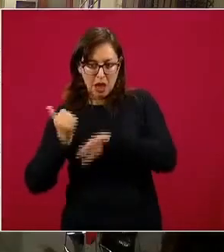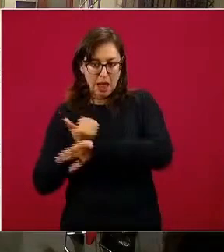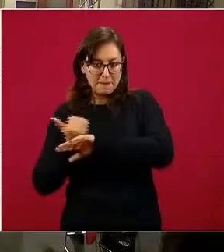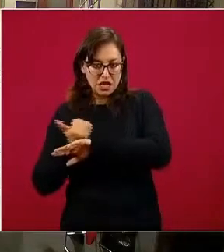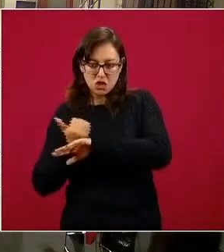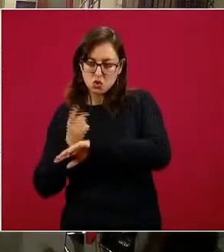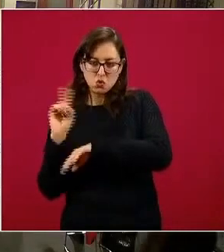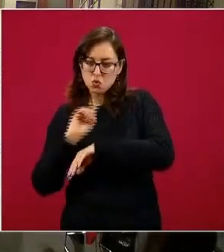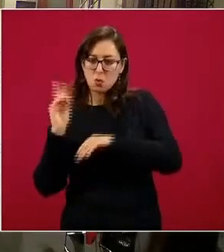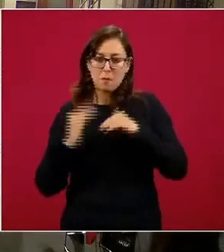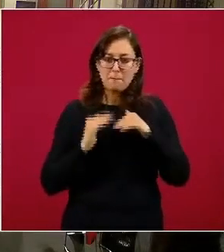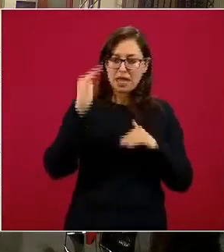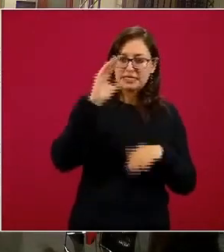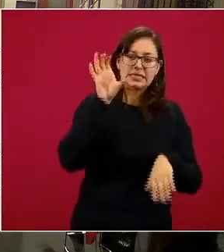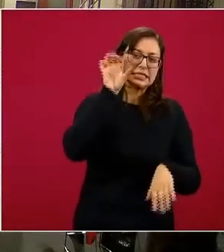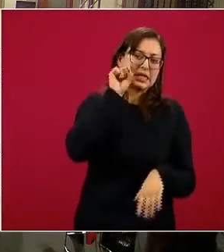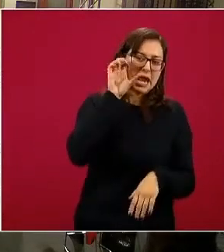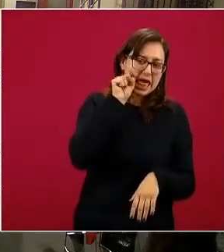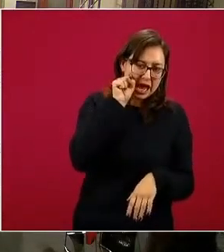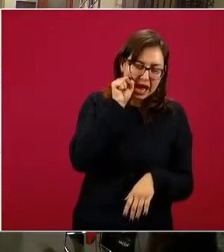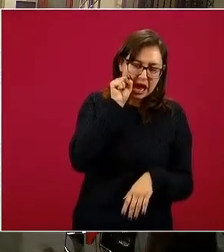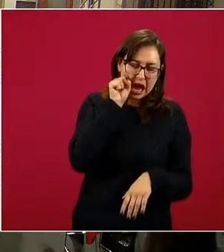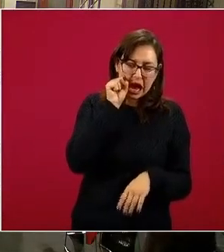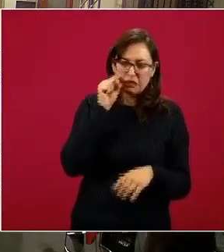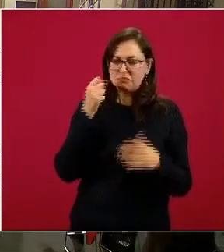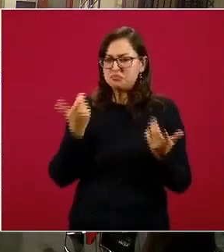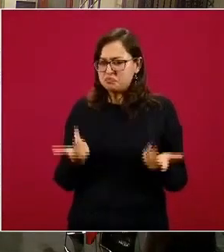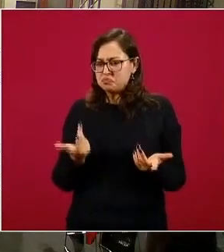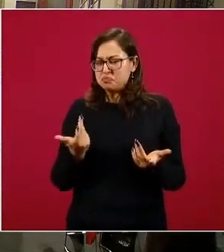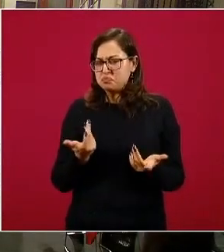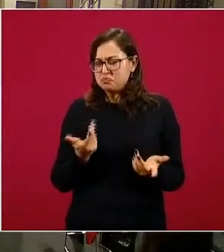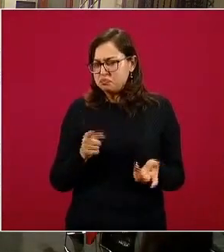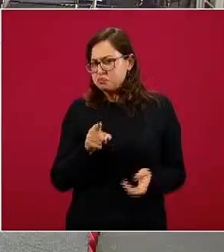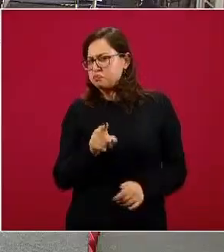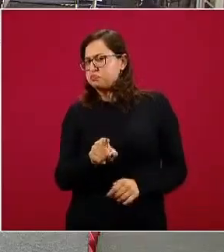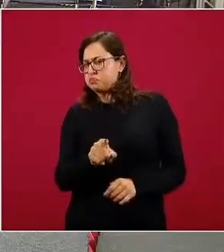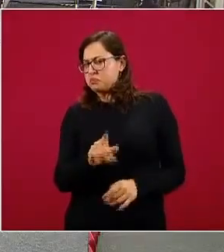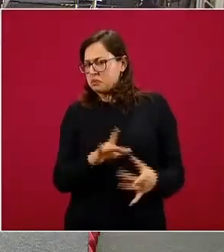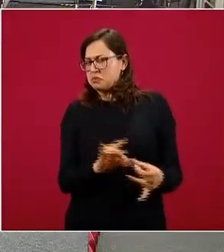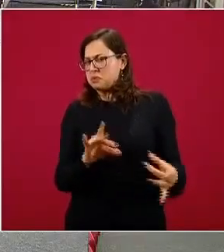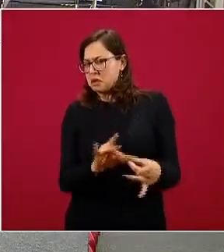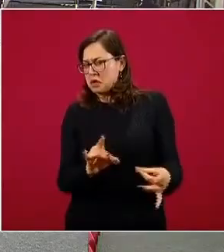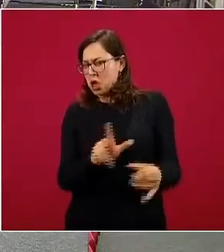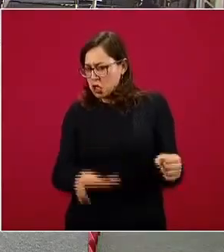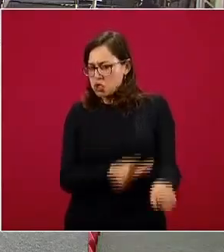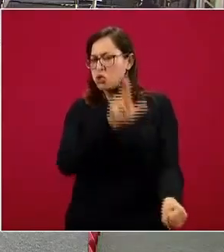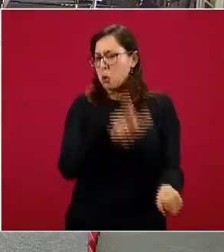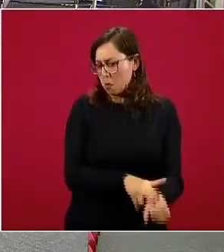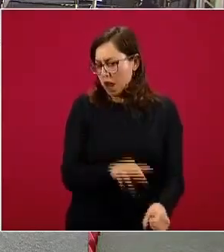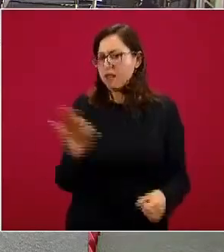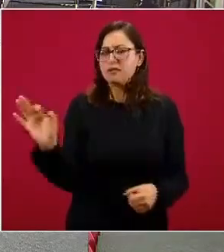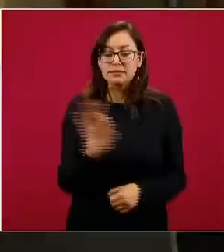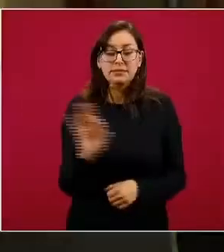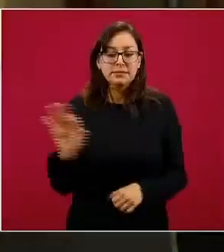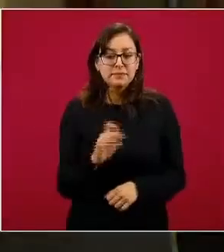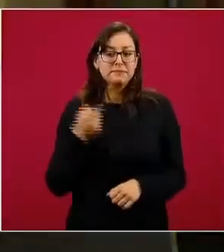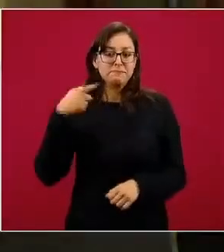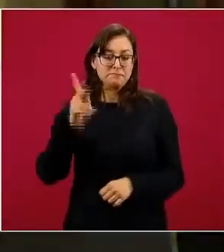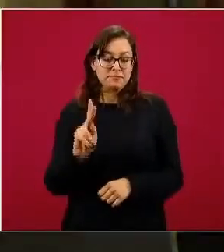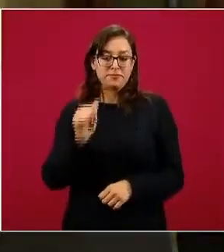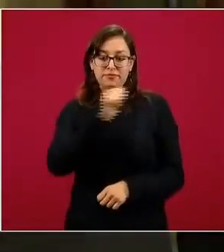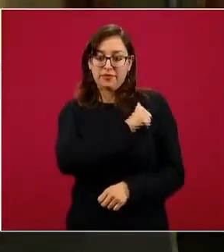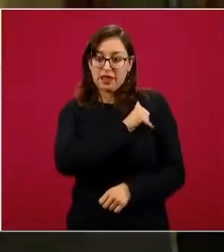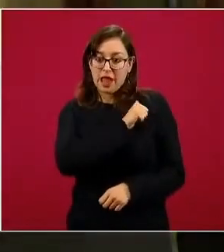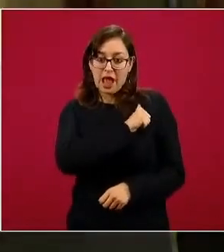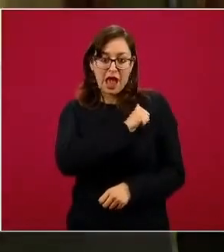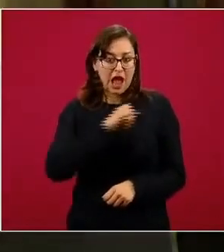que tenemos. Este asunto quizás pudiera ser normal, como usted lo manifestó, doctora Lomía. Sin embargo, los ayuntamientos de las